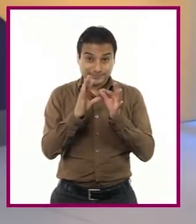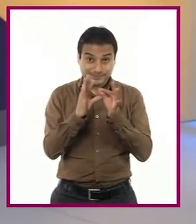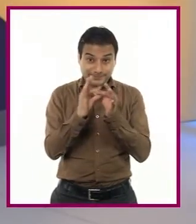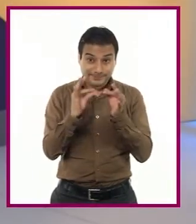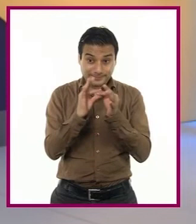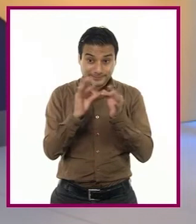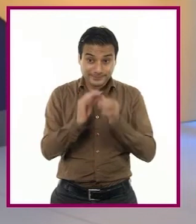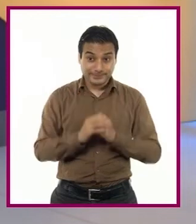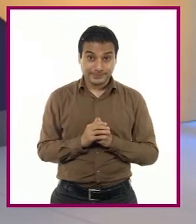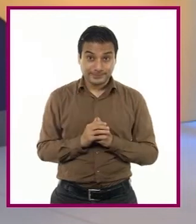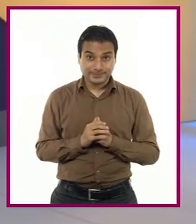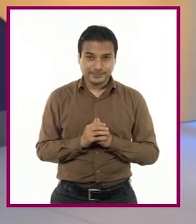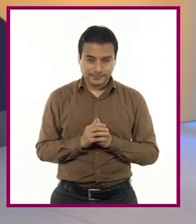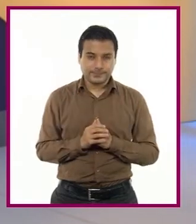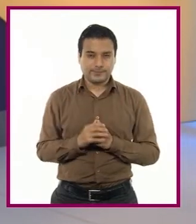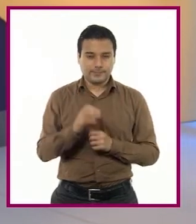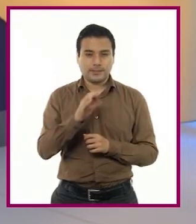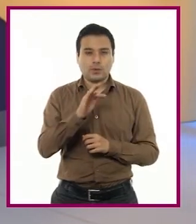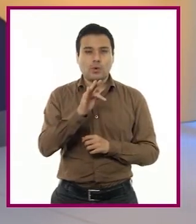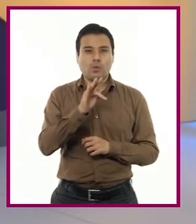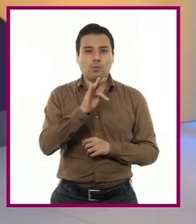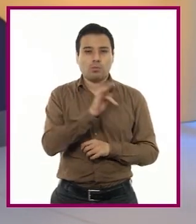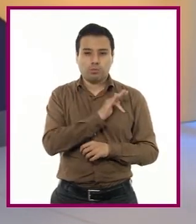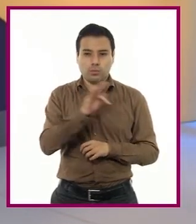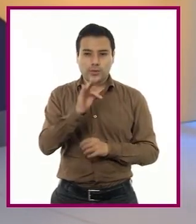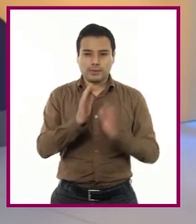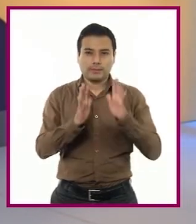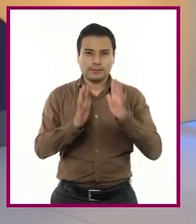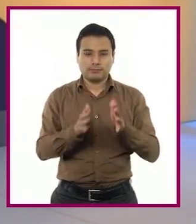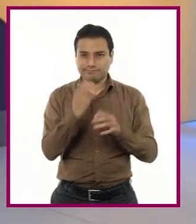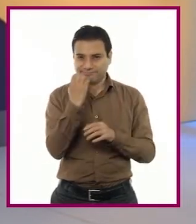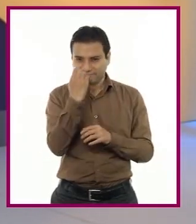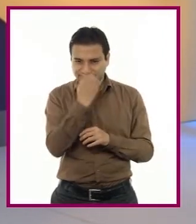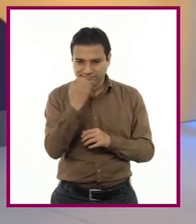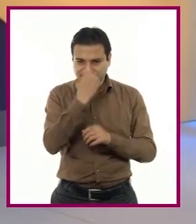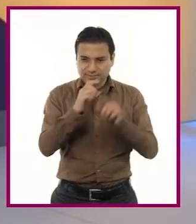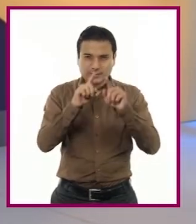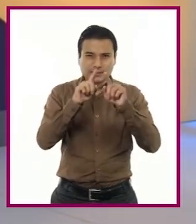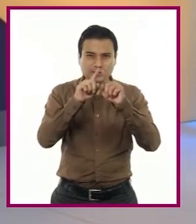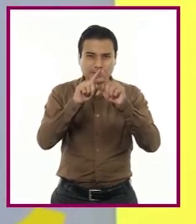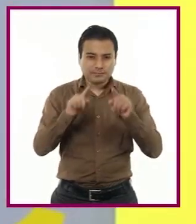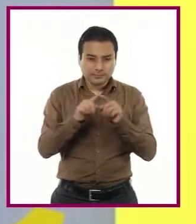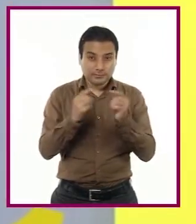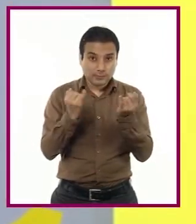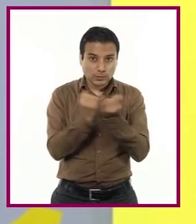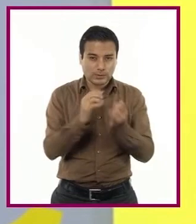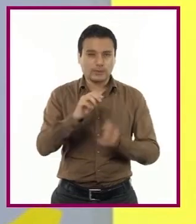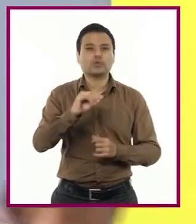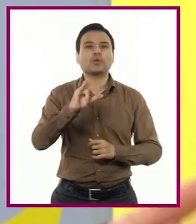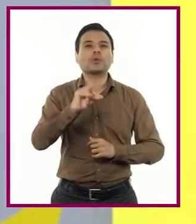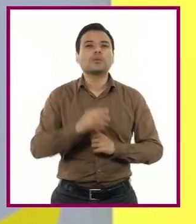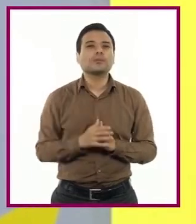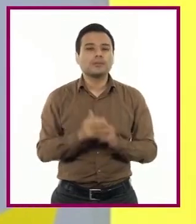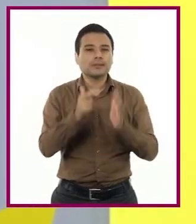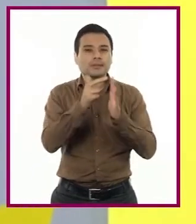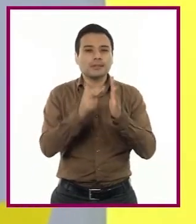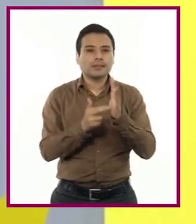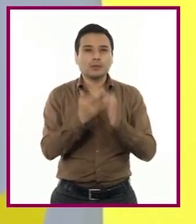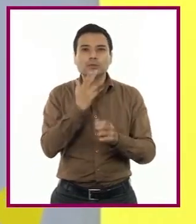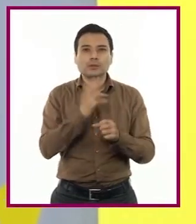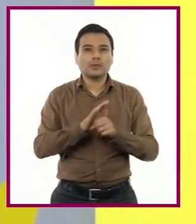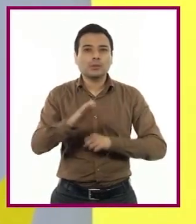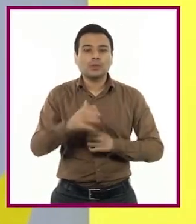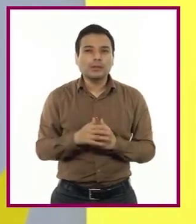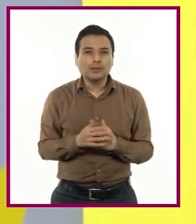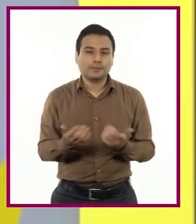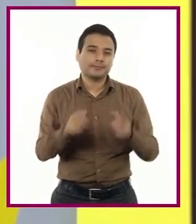los triángulos, ¿pueden identificar los triángulos congruentes y bajo qué criterio? Exacto, los triángulos congruentes